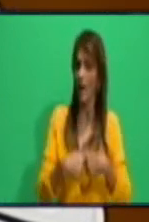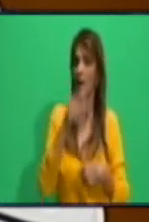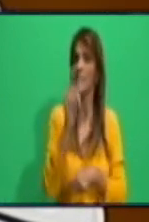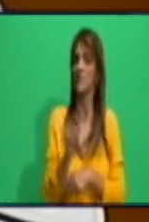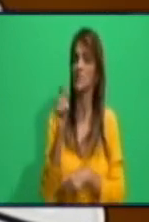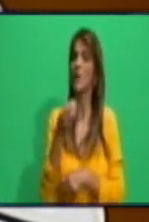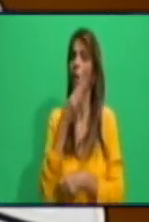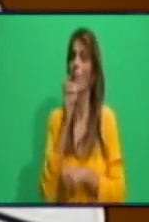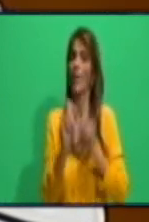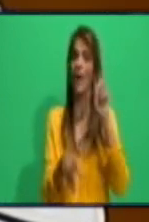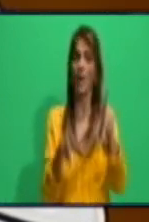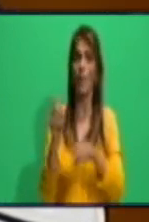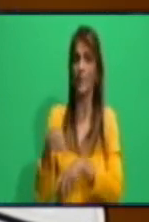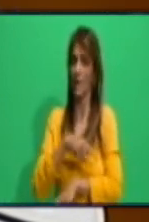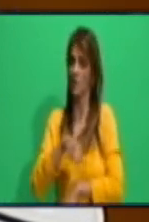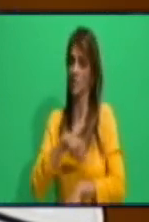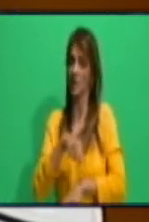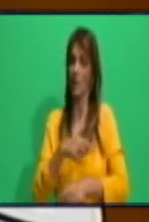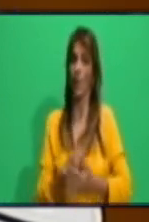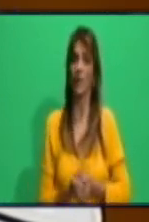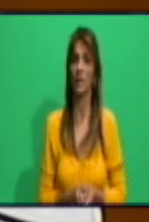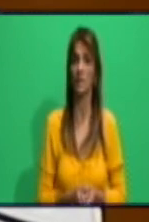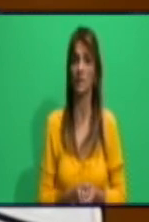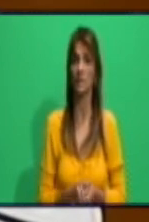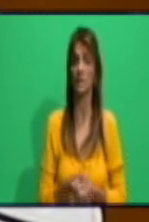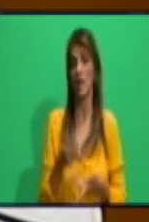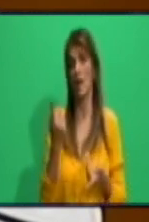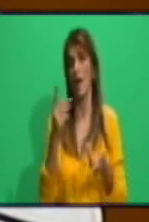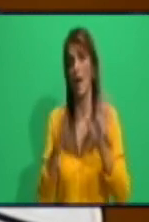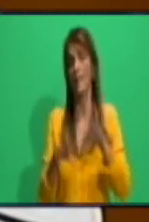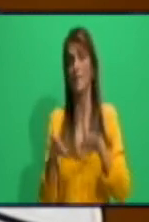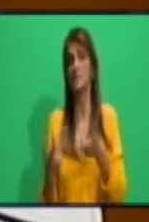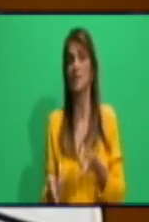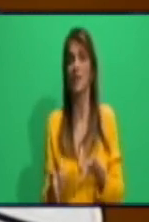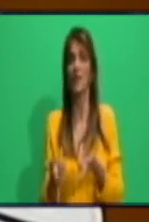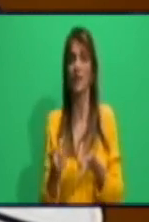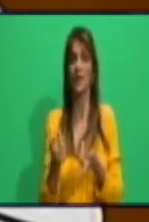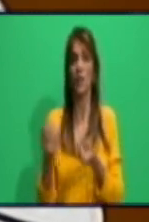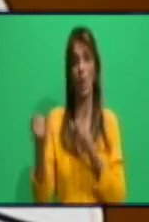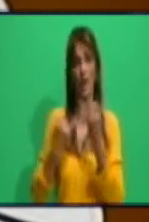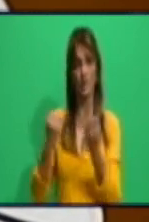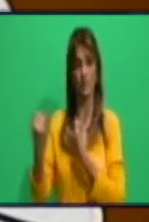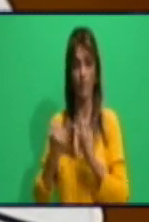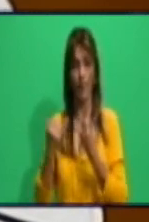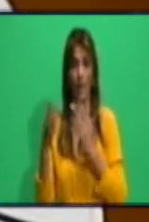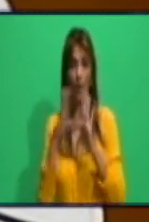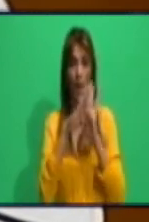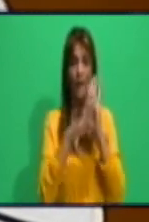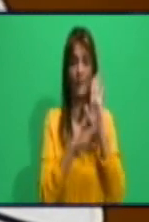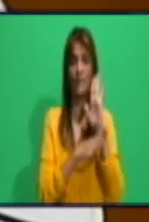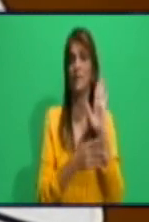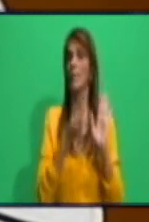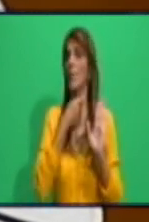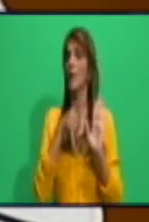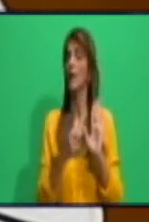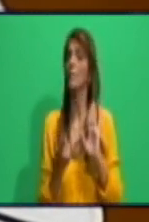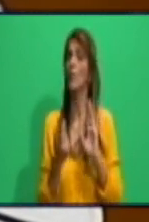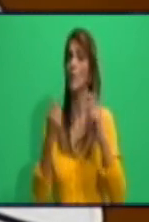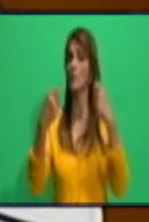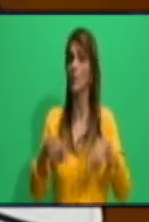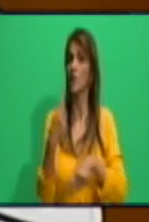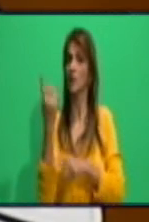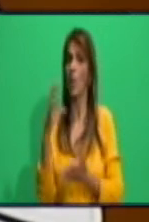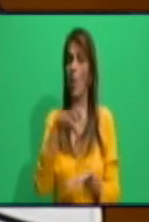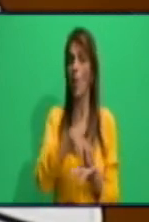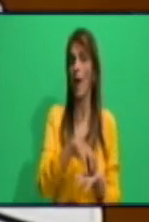corresponde. En algunos momentos hemos escuchado las medidas que se aplican y entre ellas están, por ejemplo, disponer de un lugar dentro de la cuarentena donde se